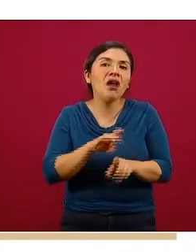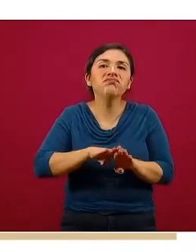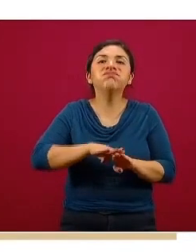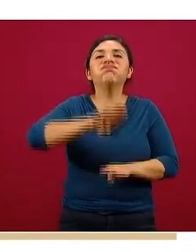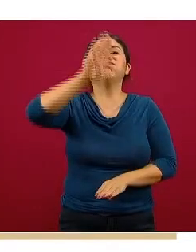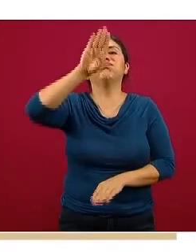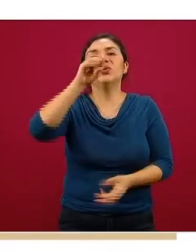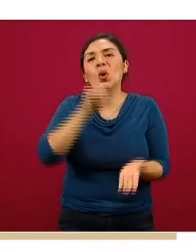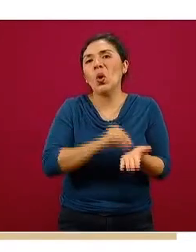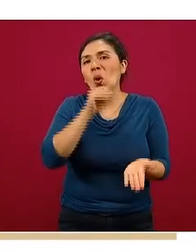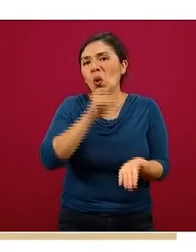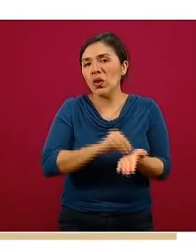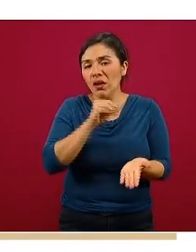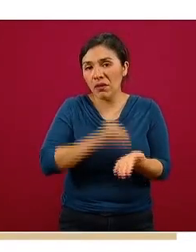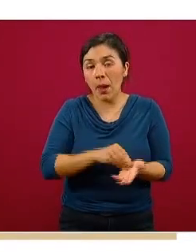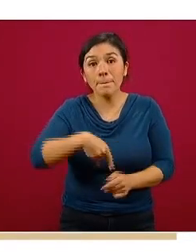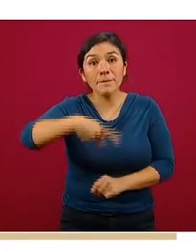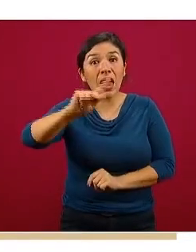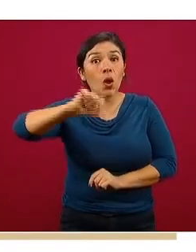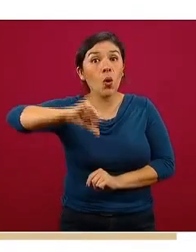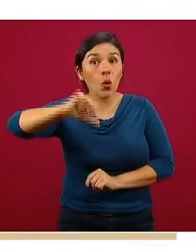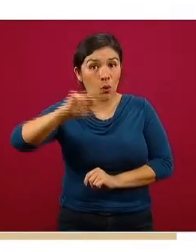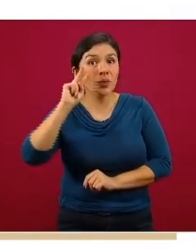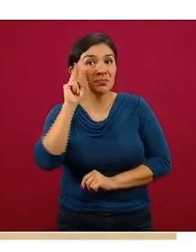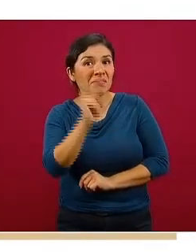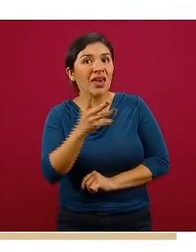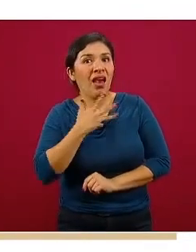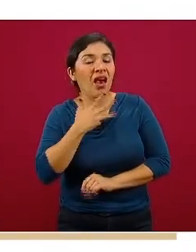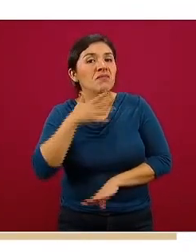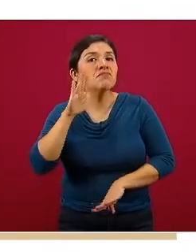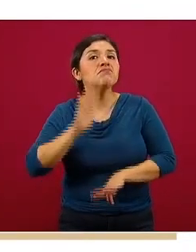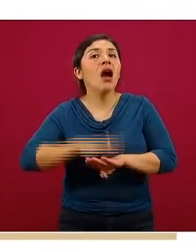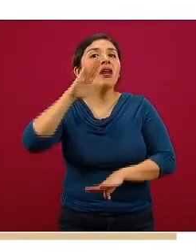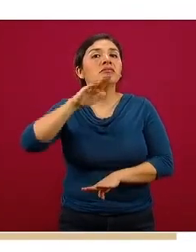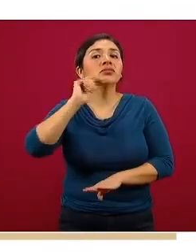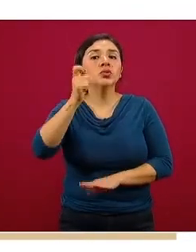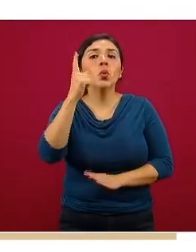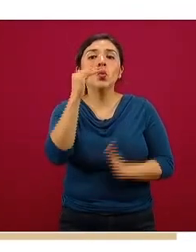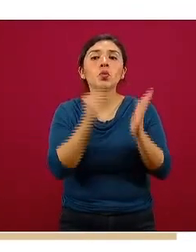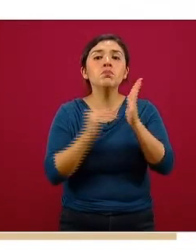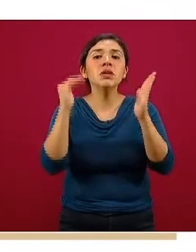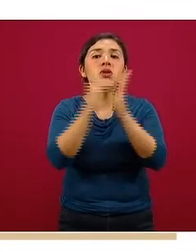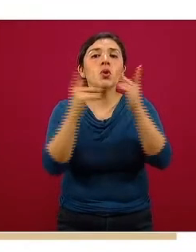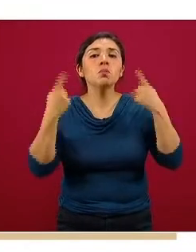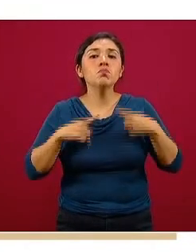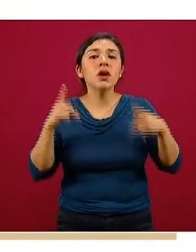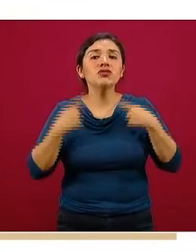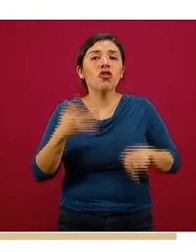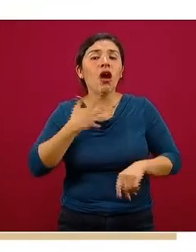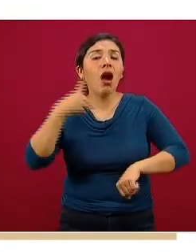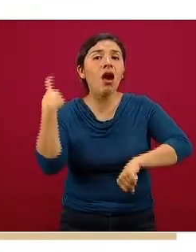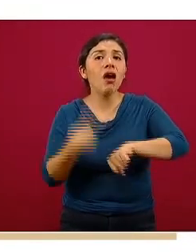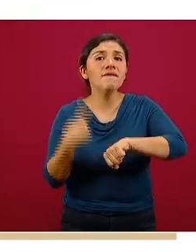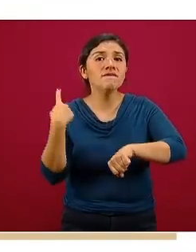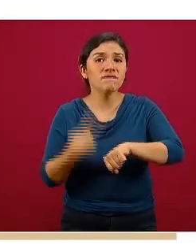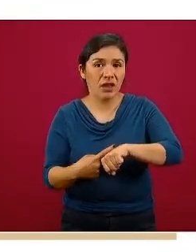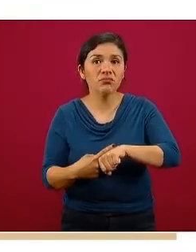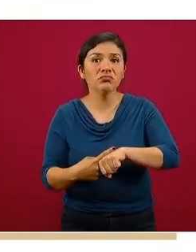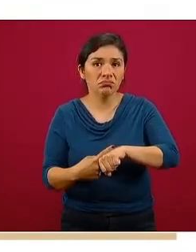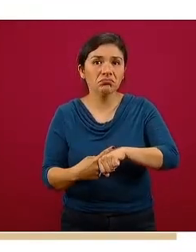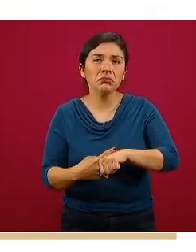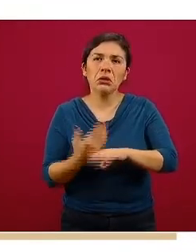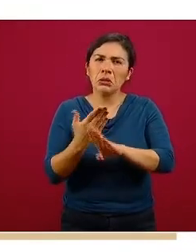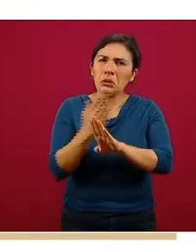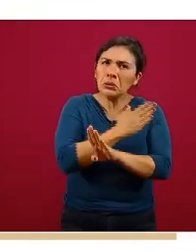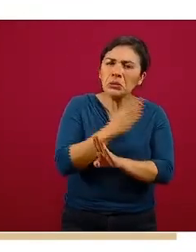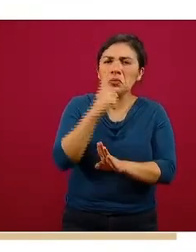función de su proporción, pero el día de hoy sí vemos que superan el 1.000.000 de casos en lo que se refiere al número. Habíamos estado por